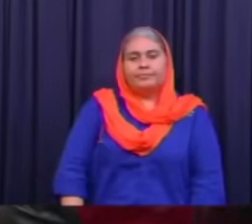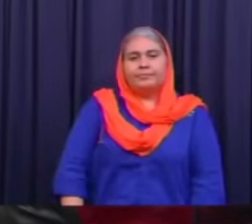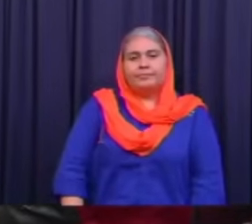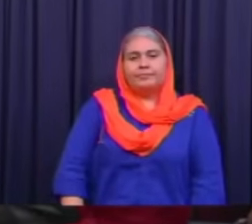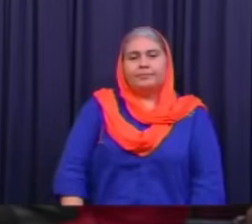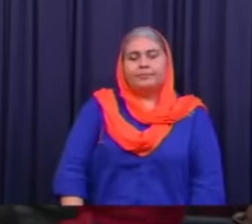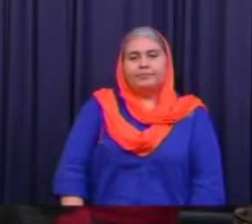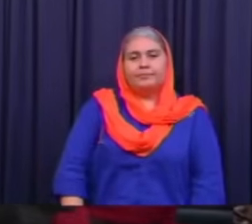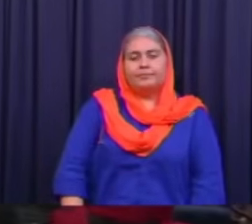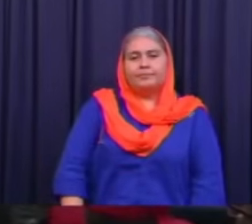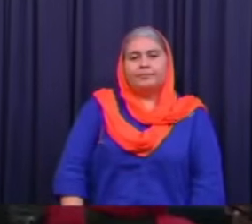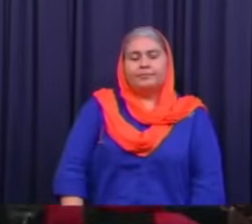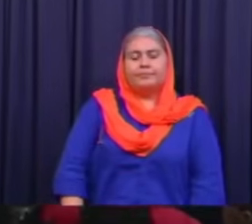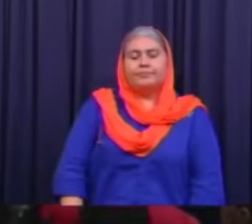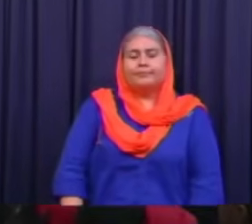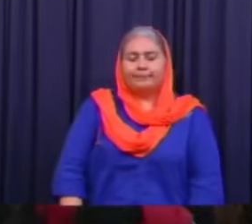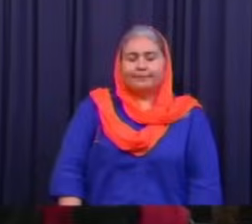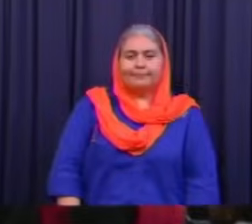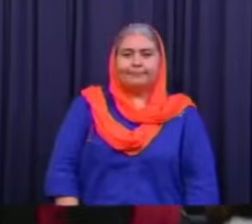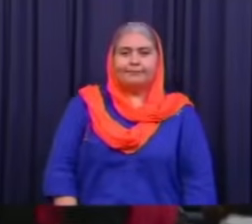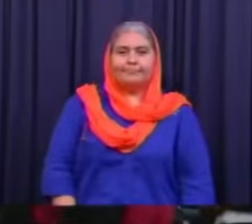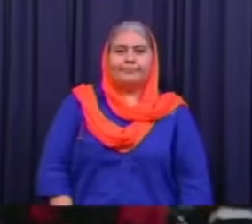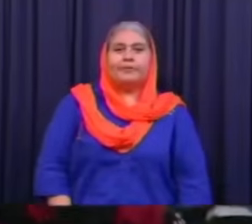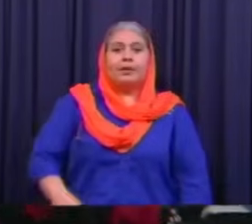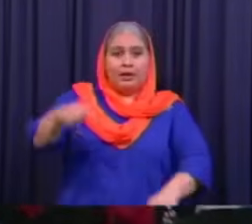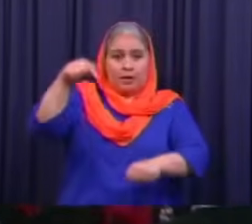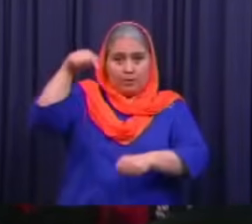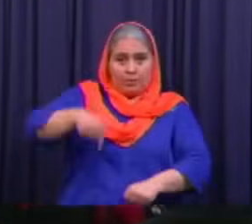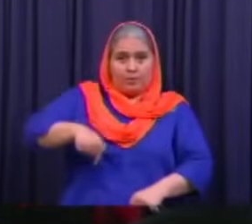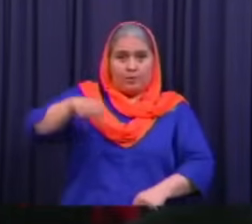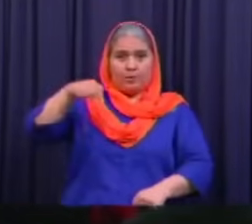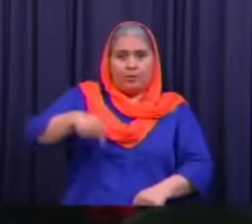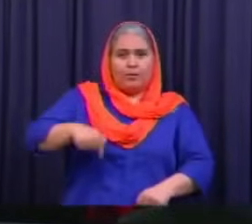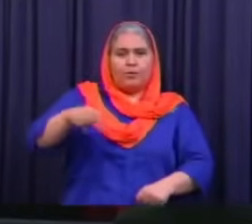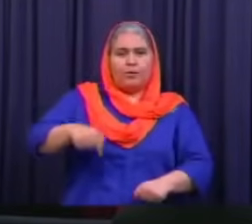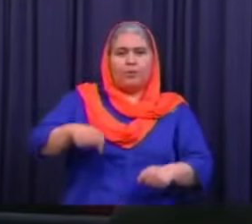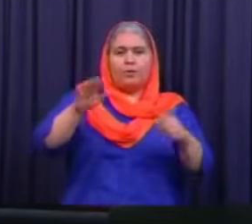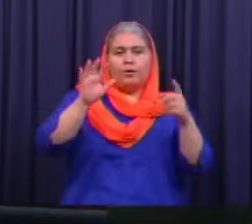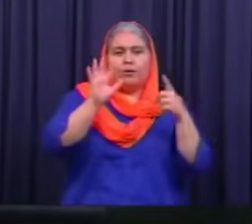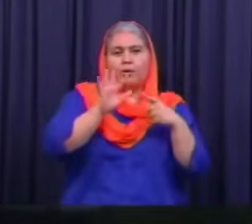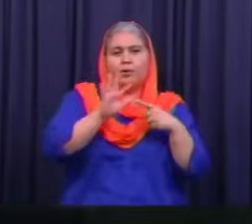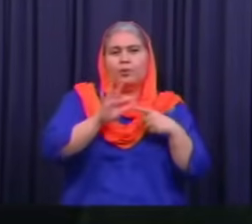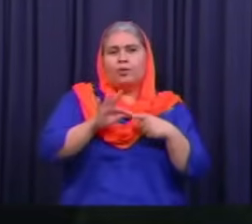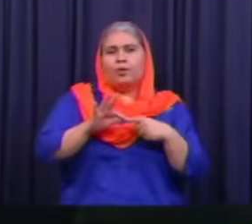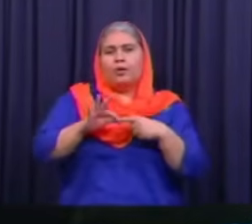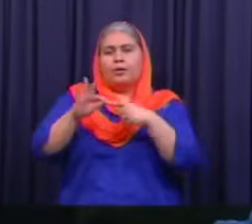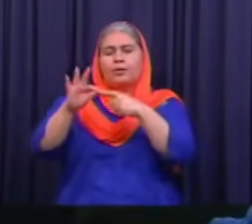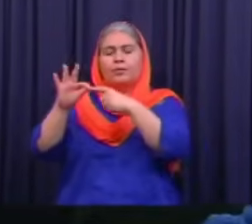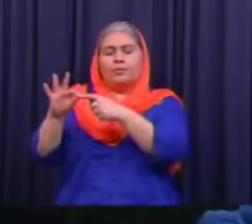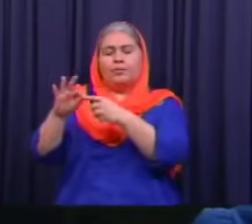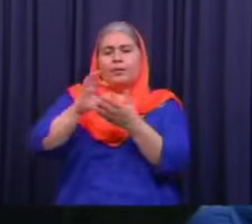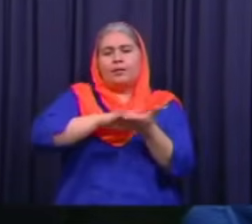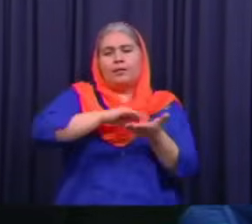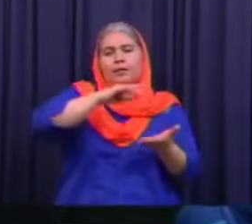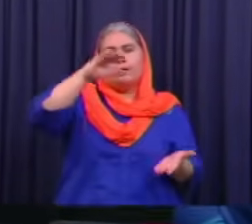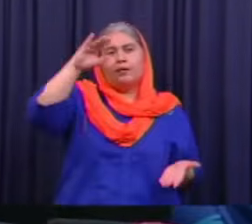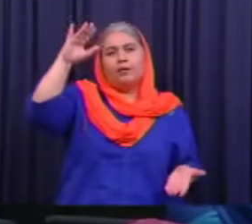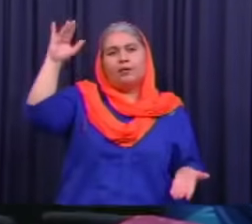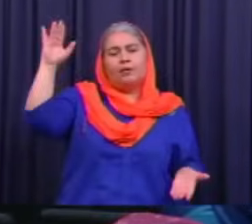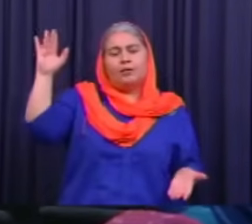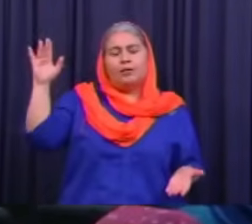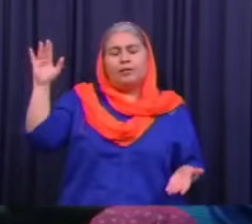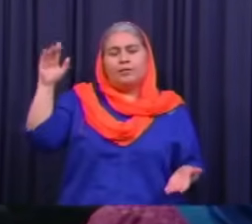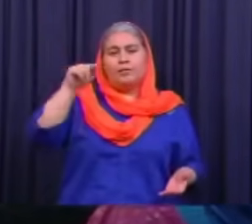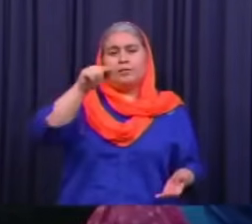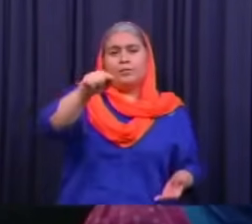no sé esta tarde es una tarde especial gloriosa que usted ha venido a decirle señor aquí está